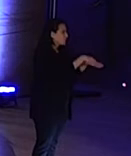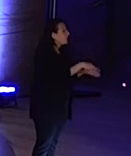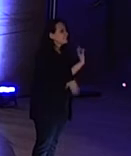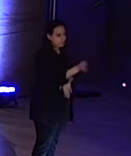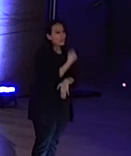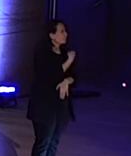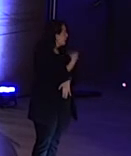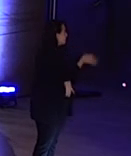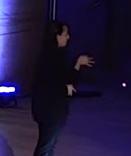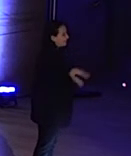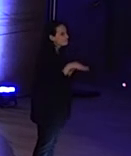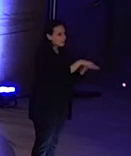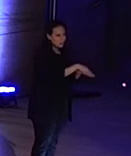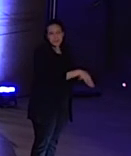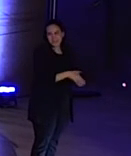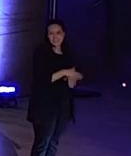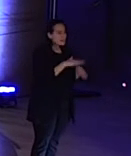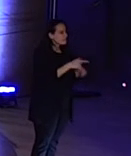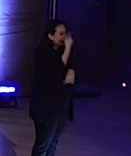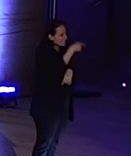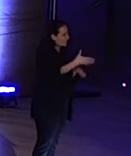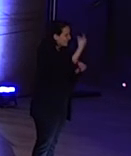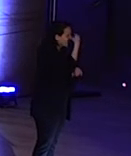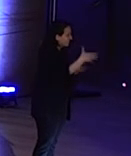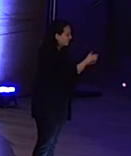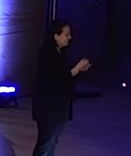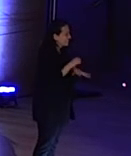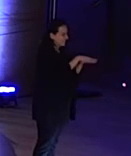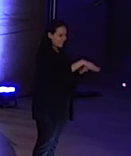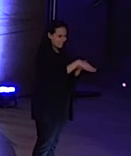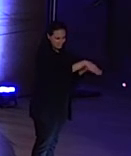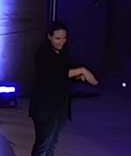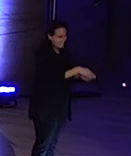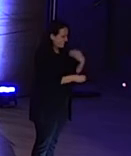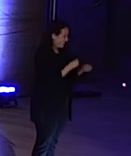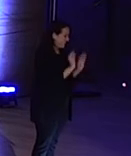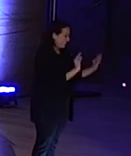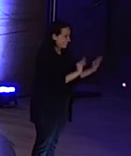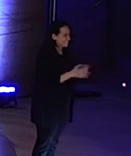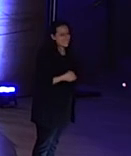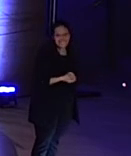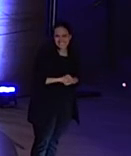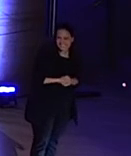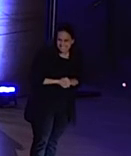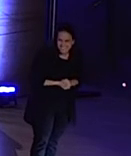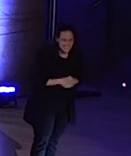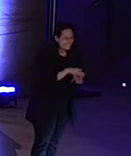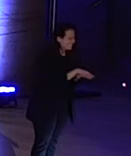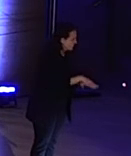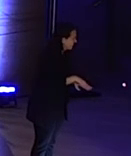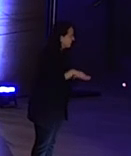verdad, que es así. Tortuga. Tortuga, para que lo aprendáis todo, se hace así. Tortuga. Voy a decirlo varias veces para que lo vaya haciendo. Tortuga.